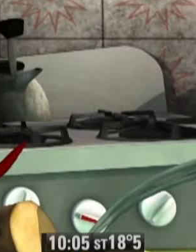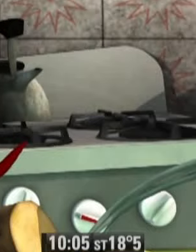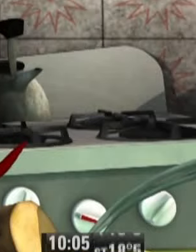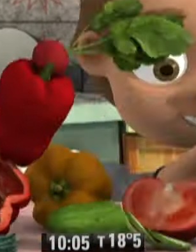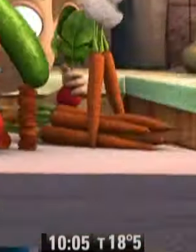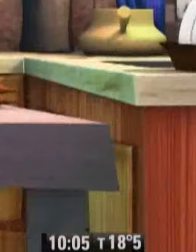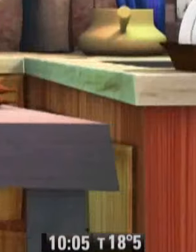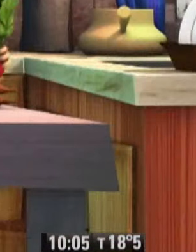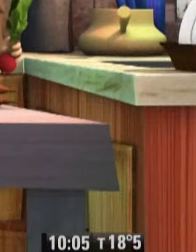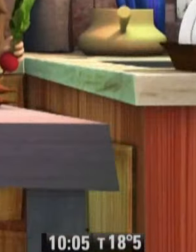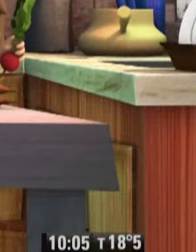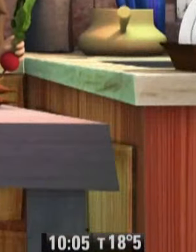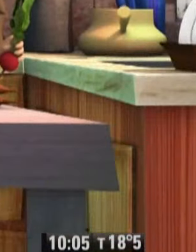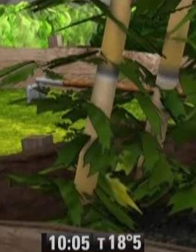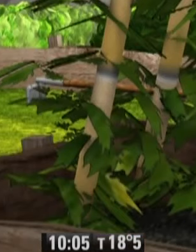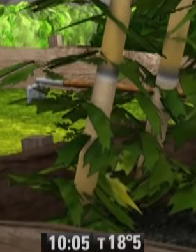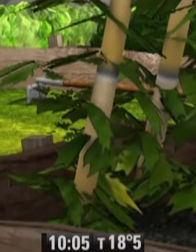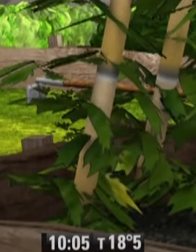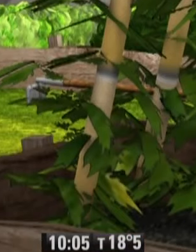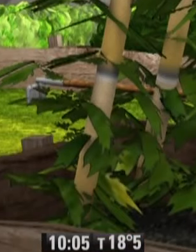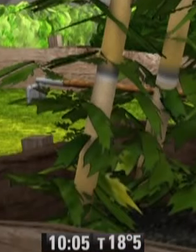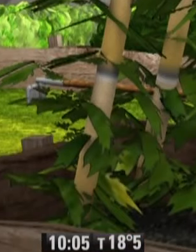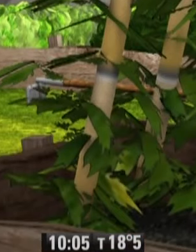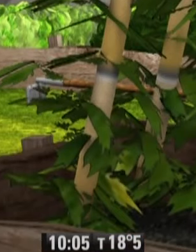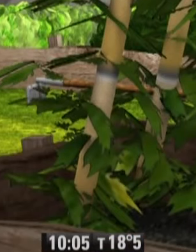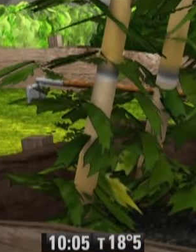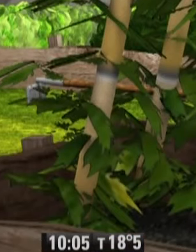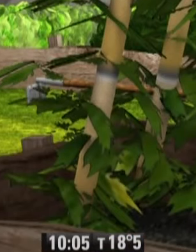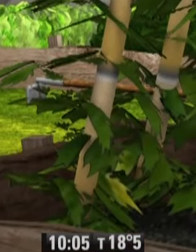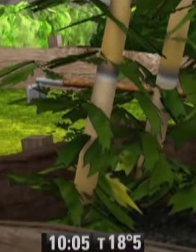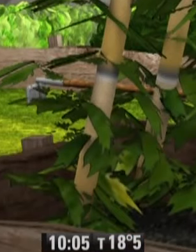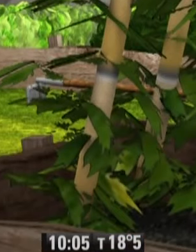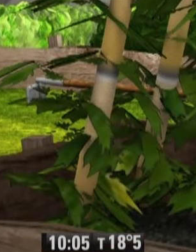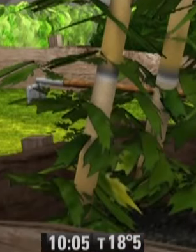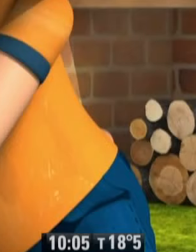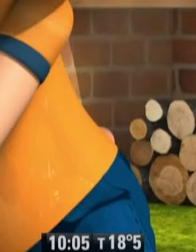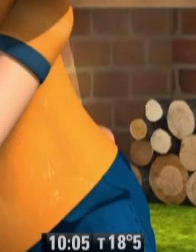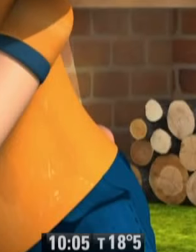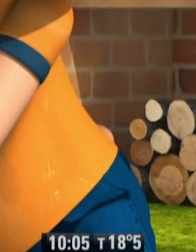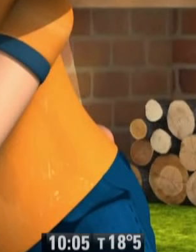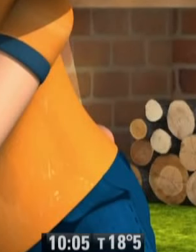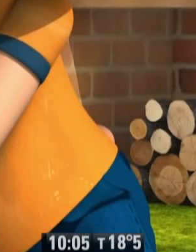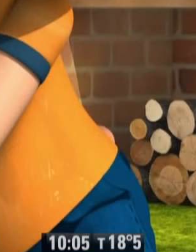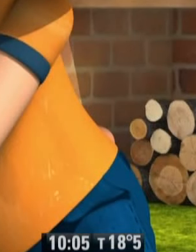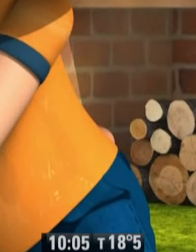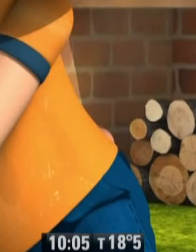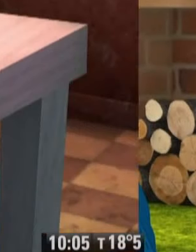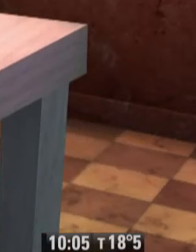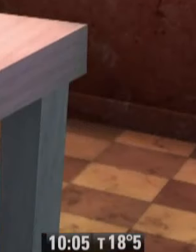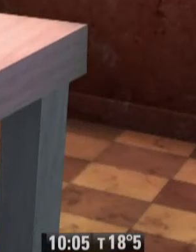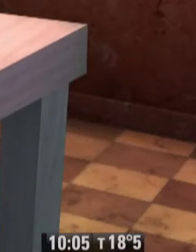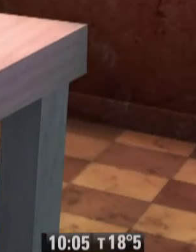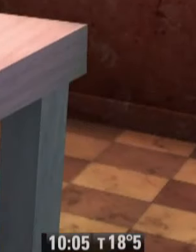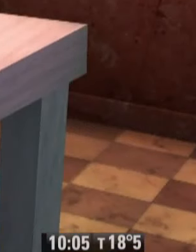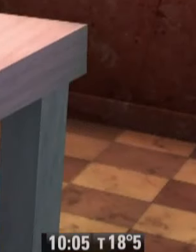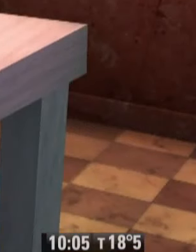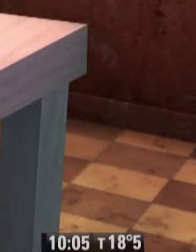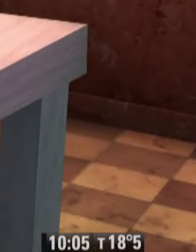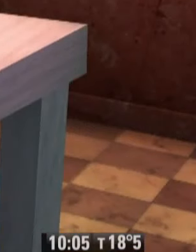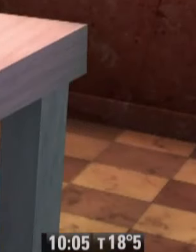voy a cocinar. En la cocina de Tomás. En la cocina de